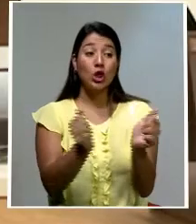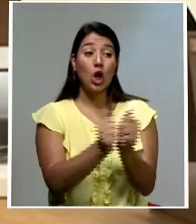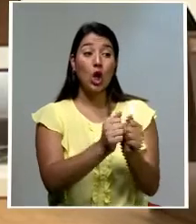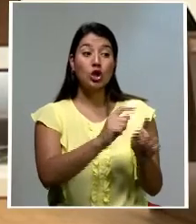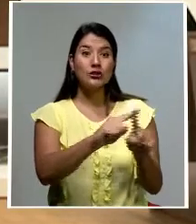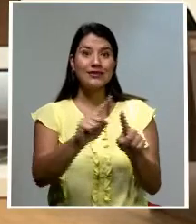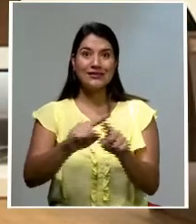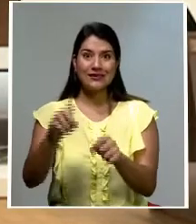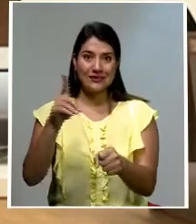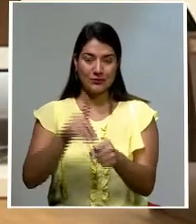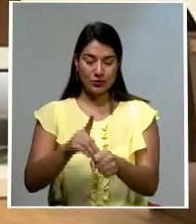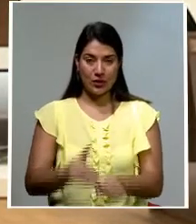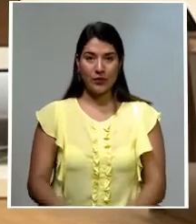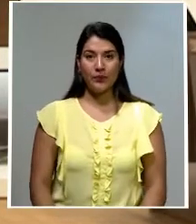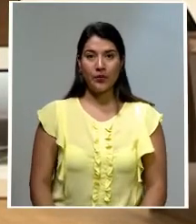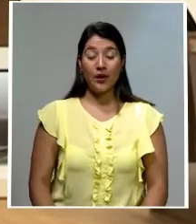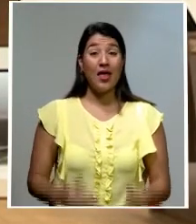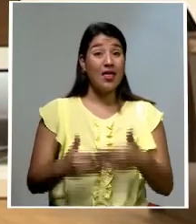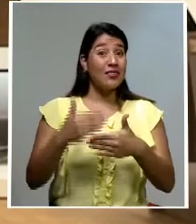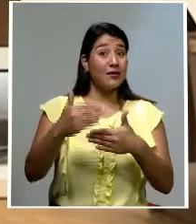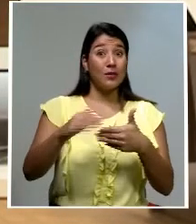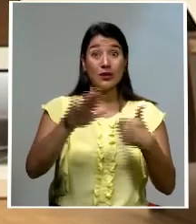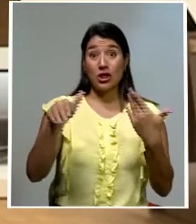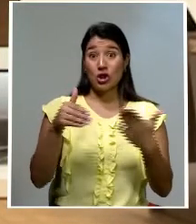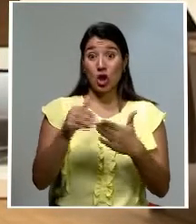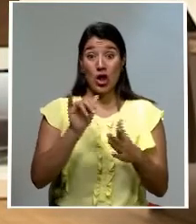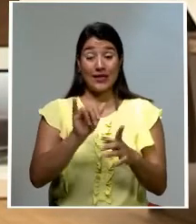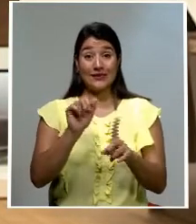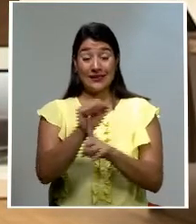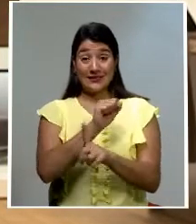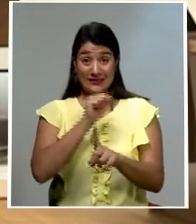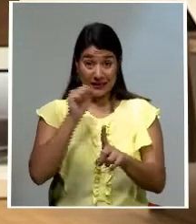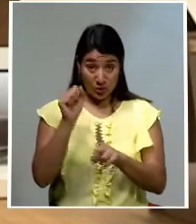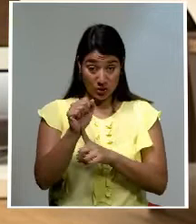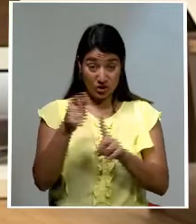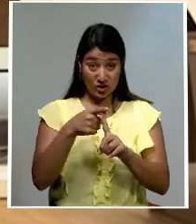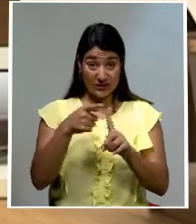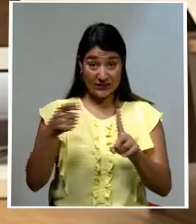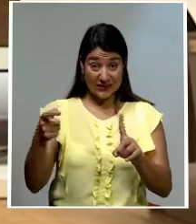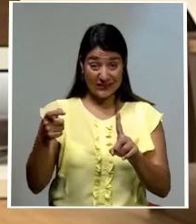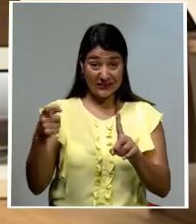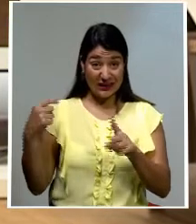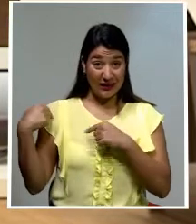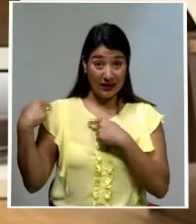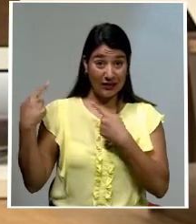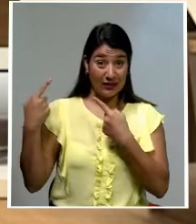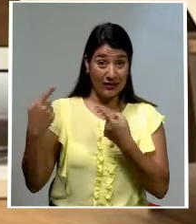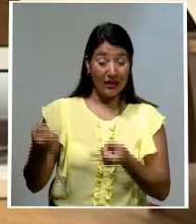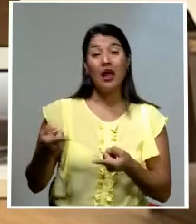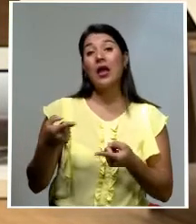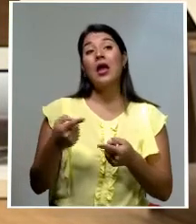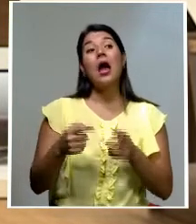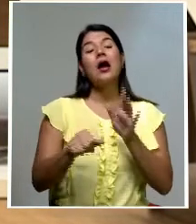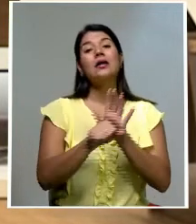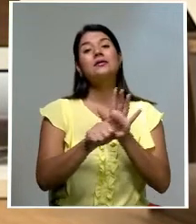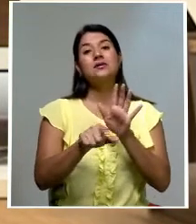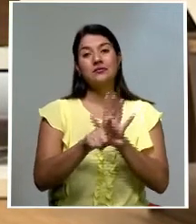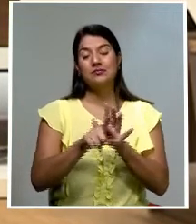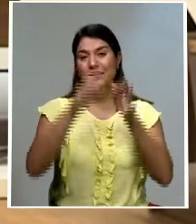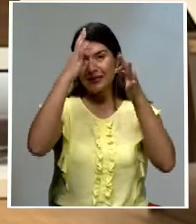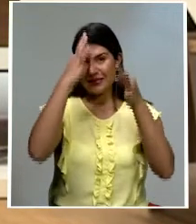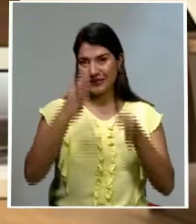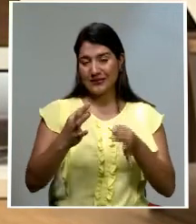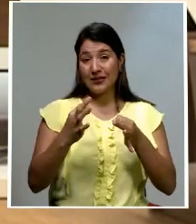y diputadas. Tras toda esta situación que se viene viviendo desde semanas atrás, el primer poder de la República